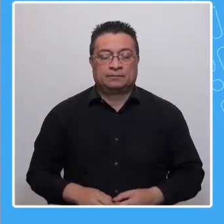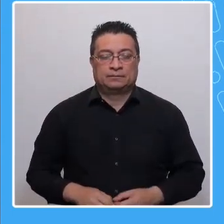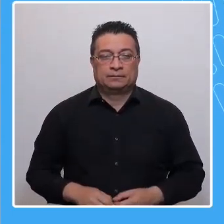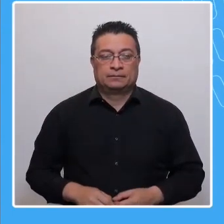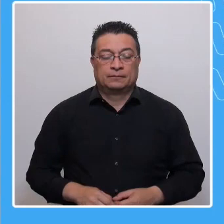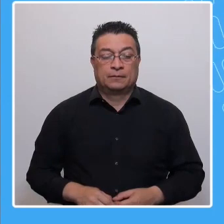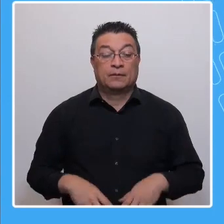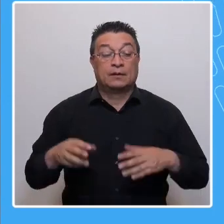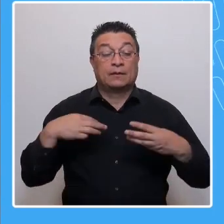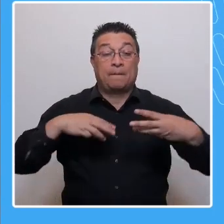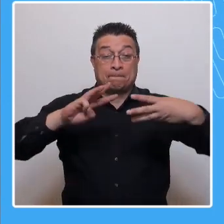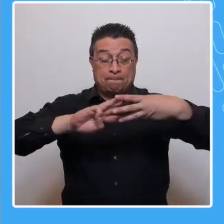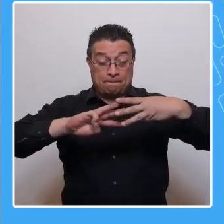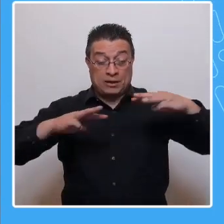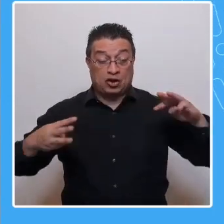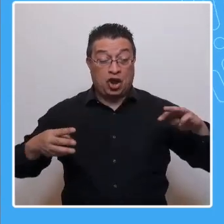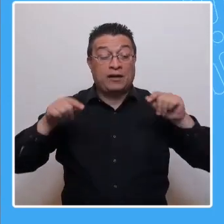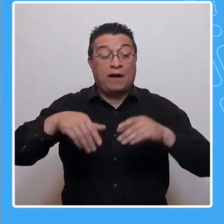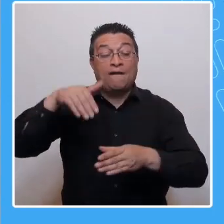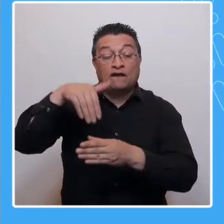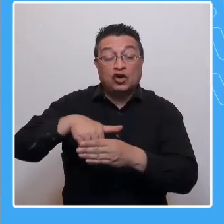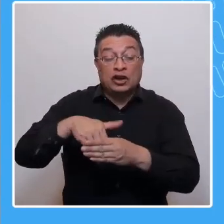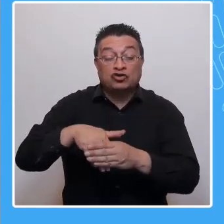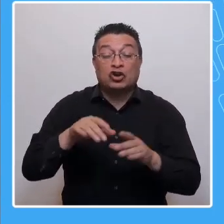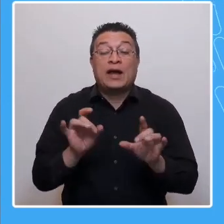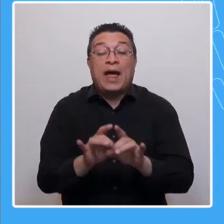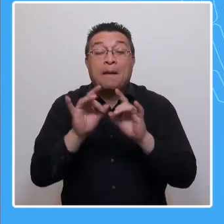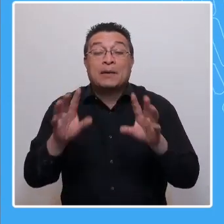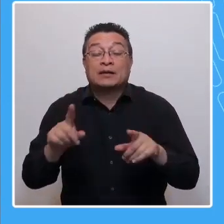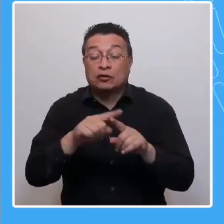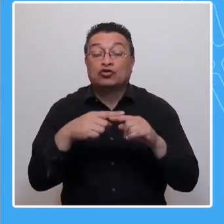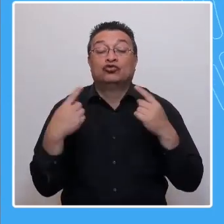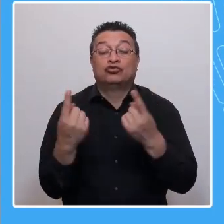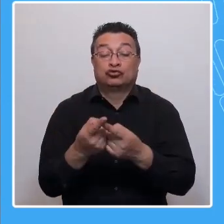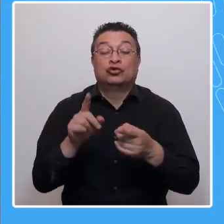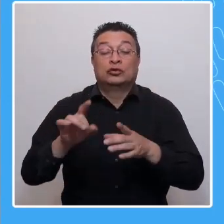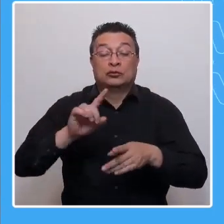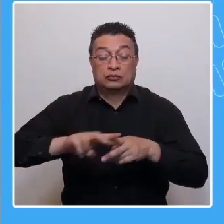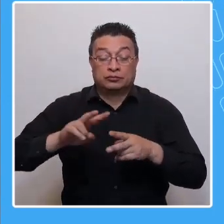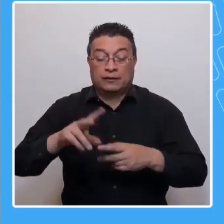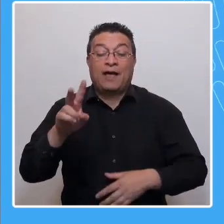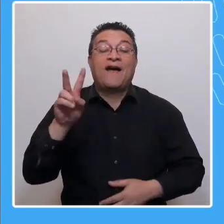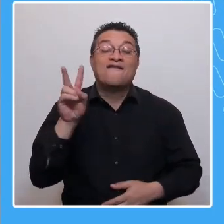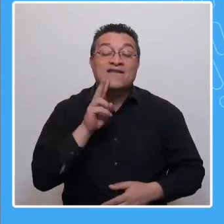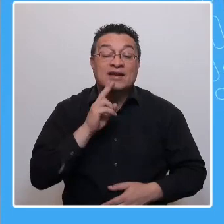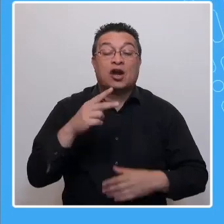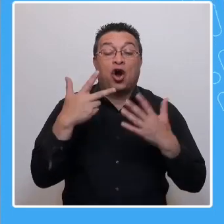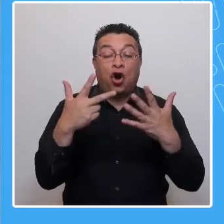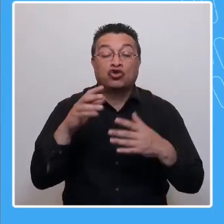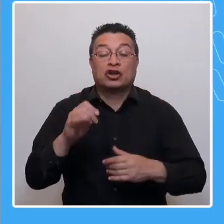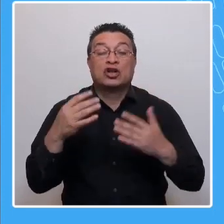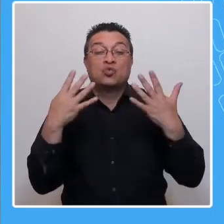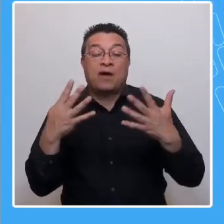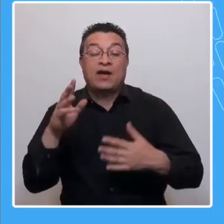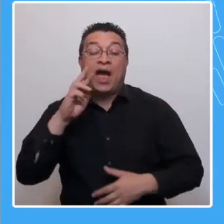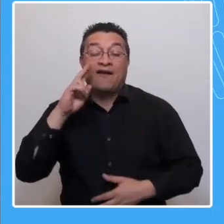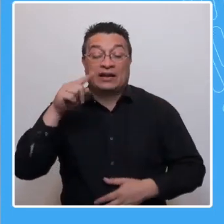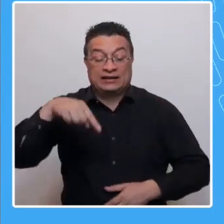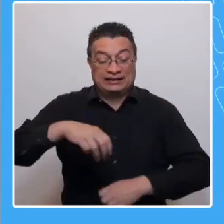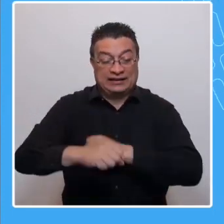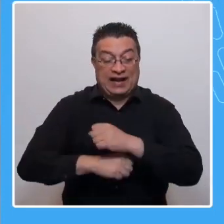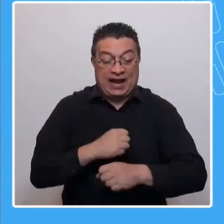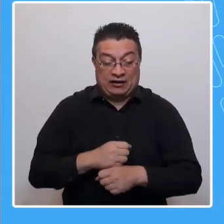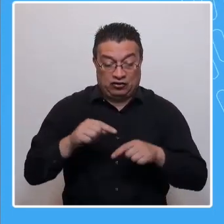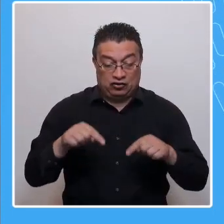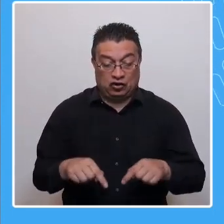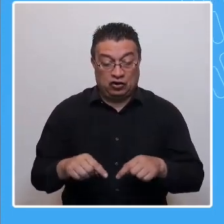La metodología de la votación en particular se trató de votaciones que realizamos los días viernes 8 y sábado 9 de abril de este año,